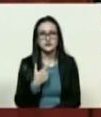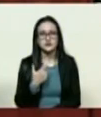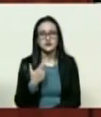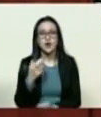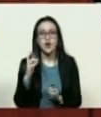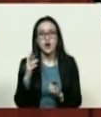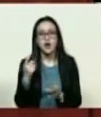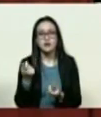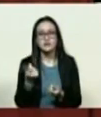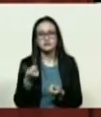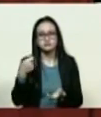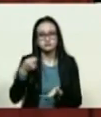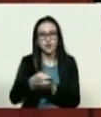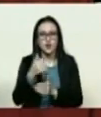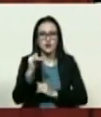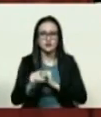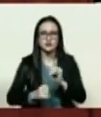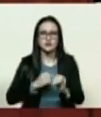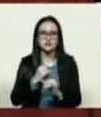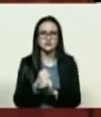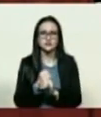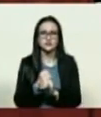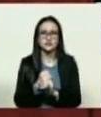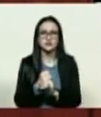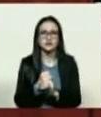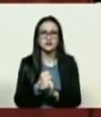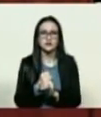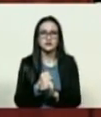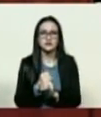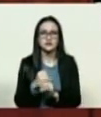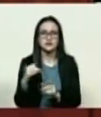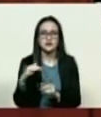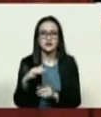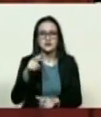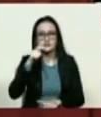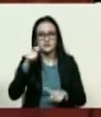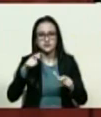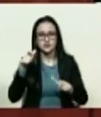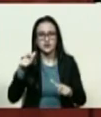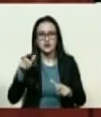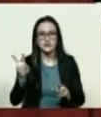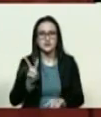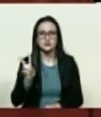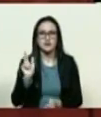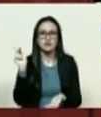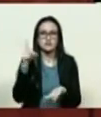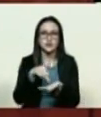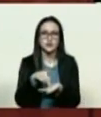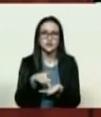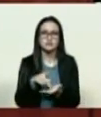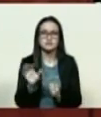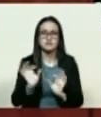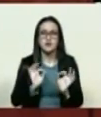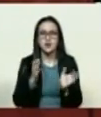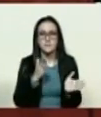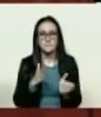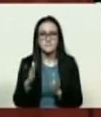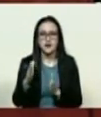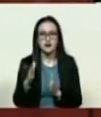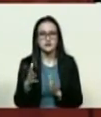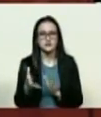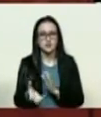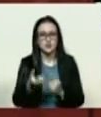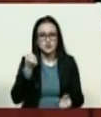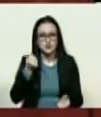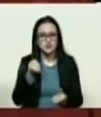ayuda financiera internacional para lidiar con la migración venezolana, así lo decía textualmente, y que preparaba un plan de rescate de